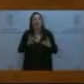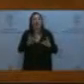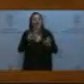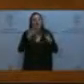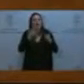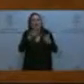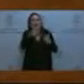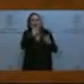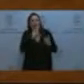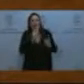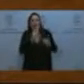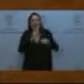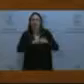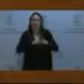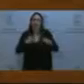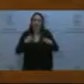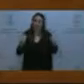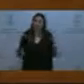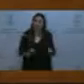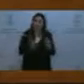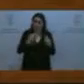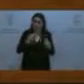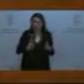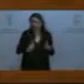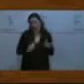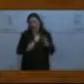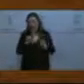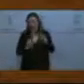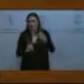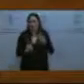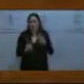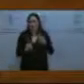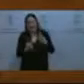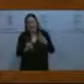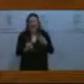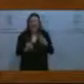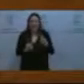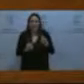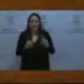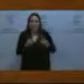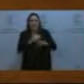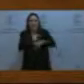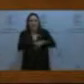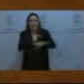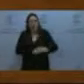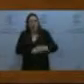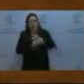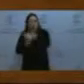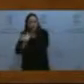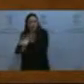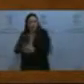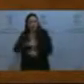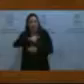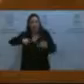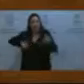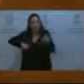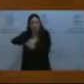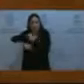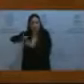como los que hoy nos ocupan en nuestra proposición que les impone la Administración. Se les llama año tras año